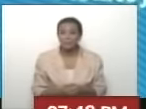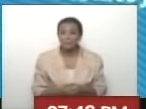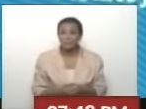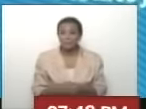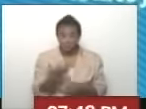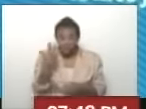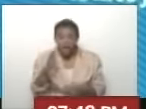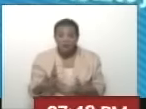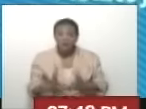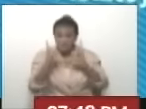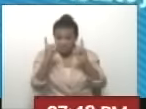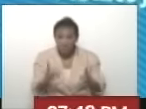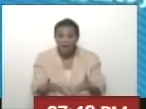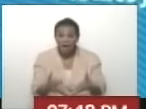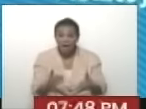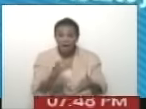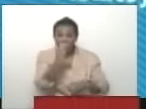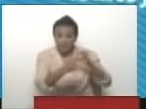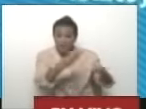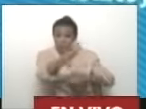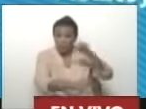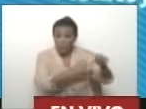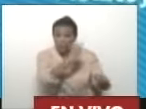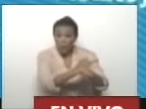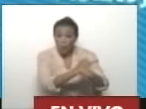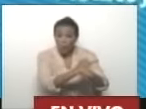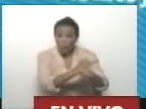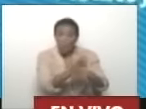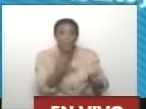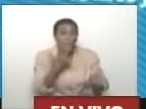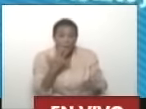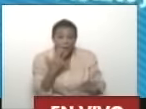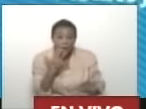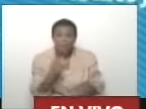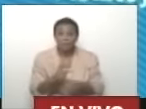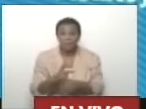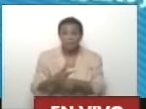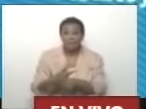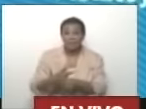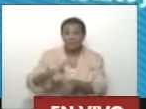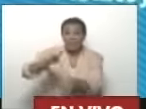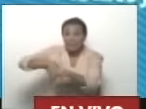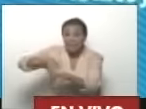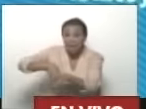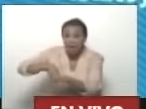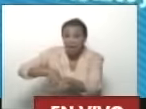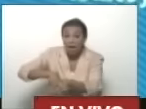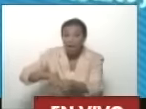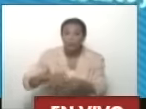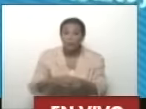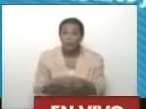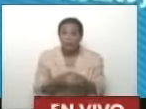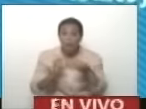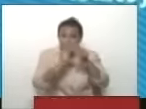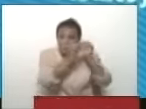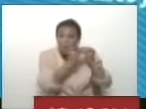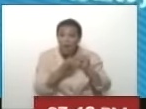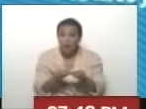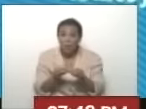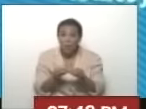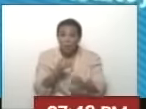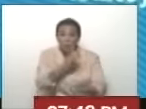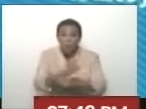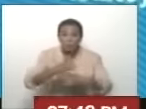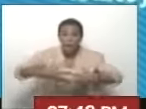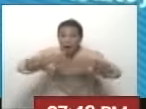Hay decisiones de la Corte Internacional de Justicia, como el caso de Nicaragua, y la reparación por los crímenes